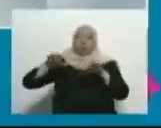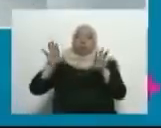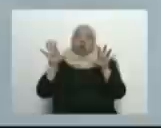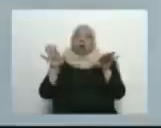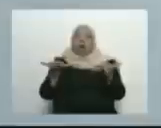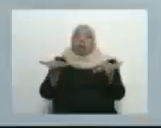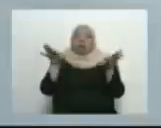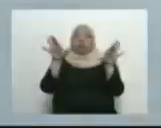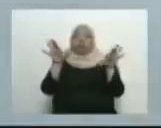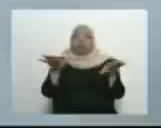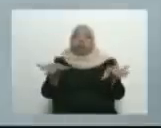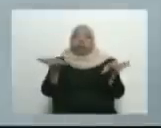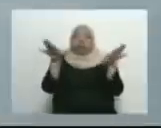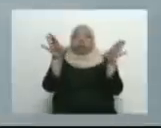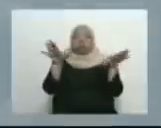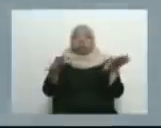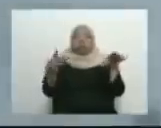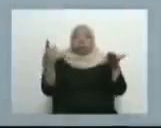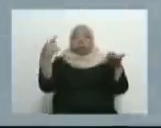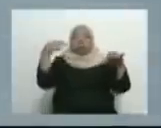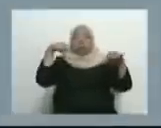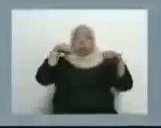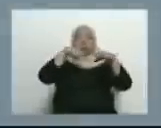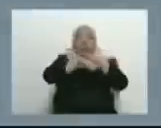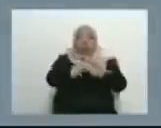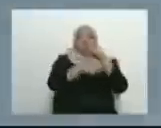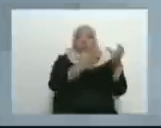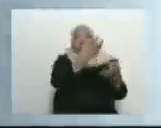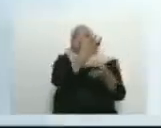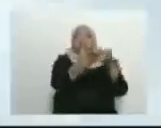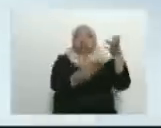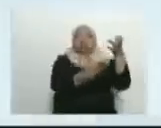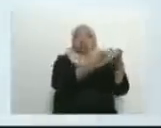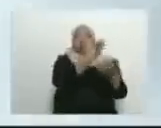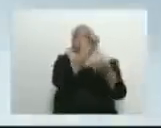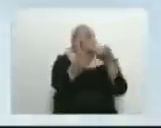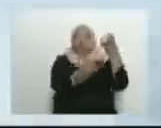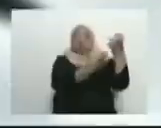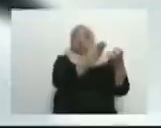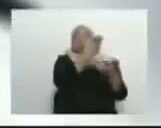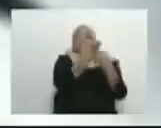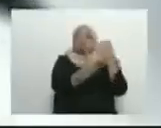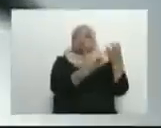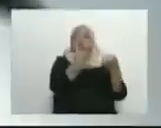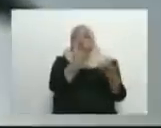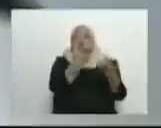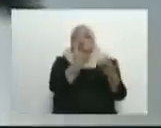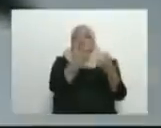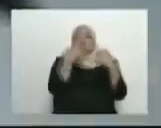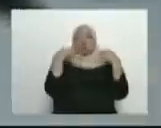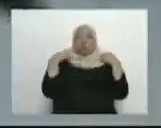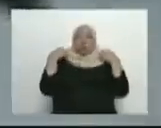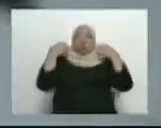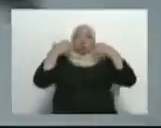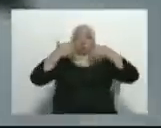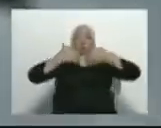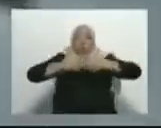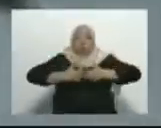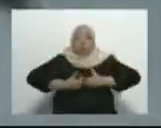y el motor se incendió. Ellos sacaron